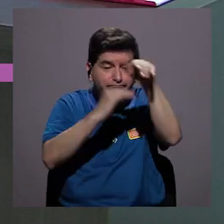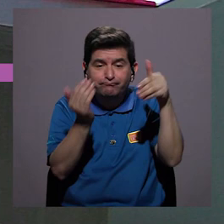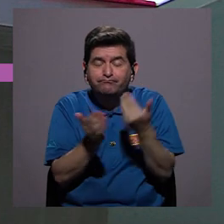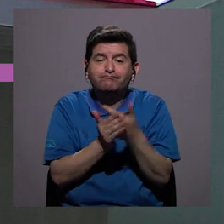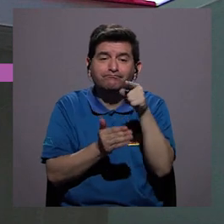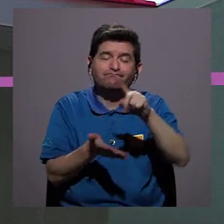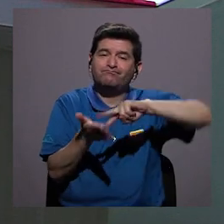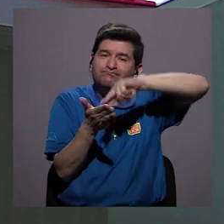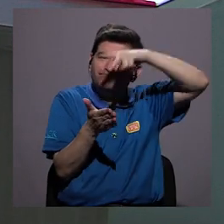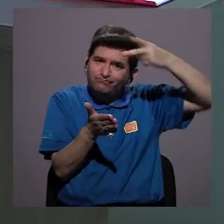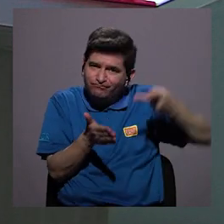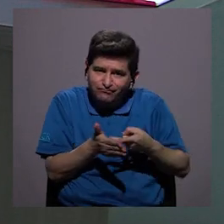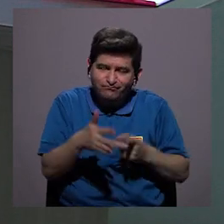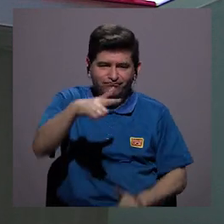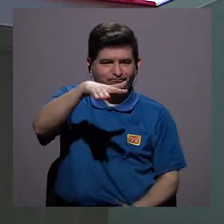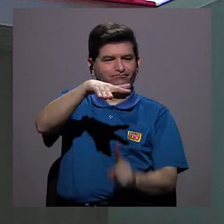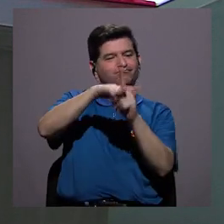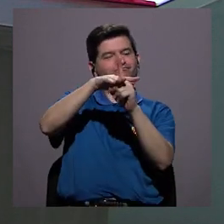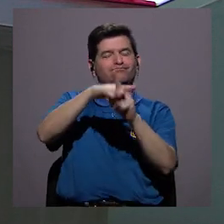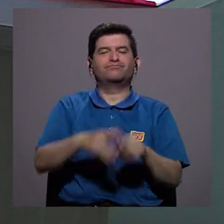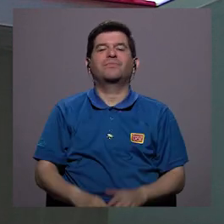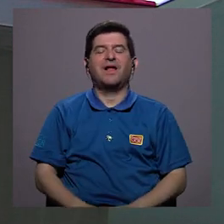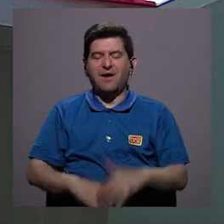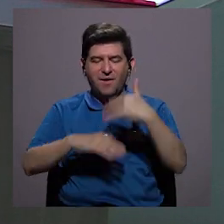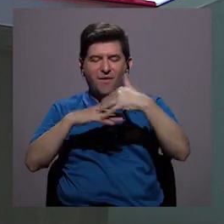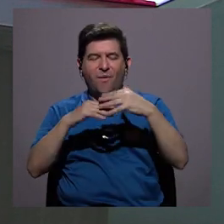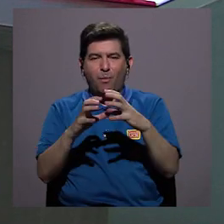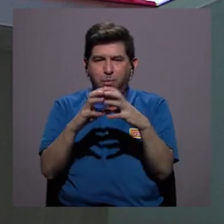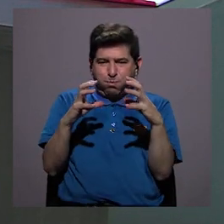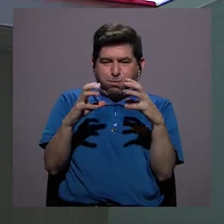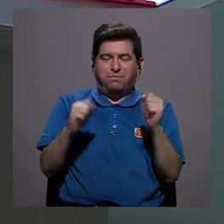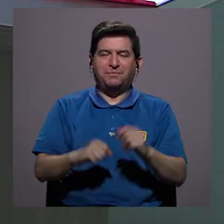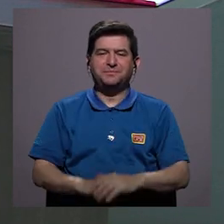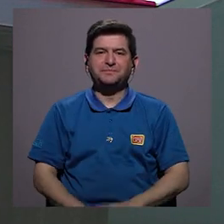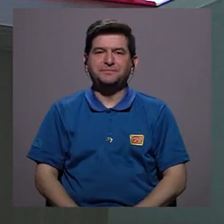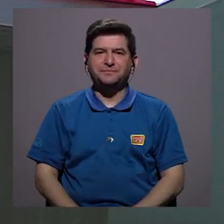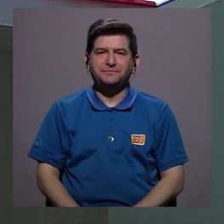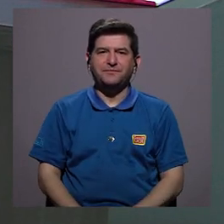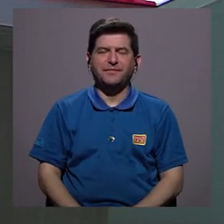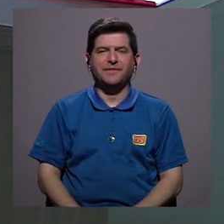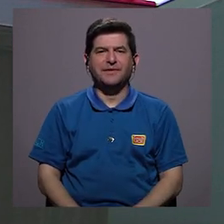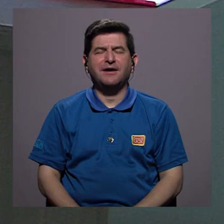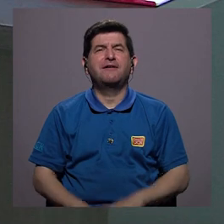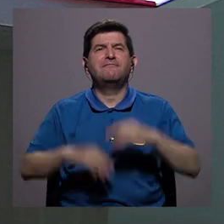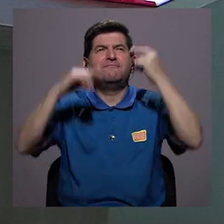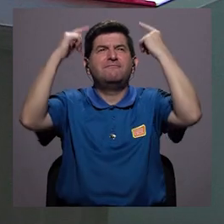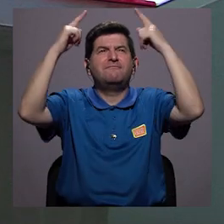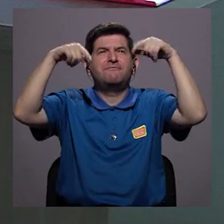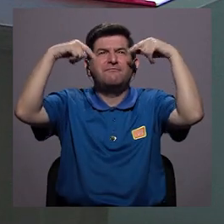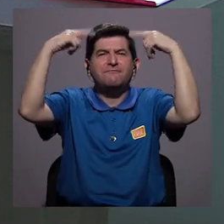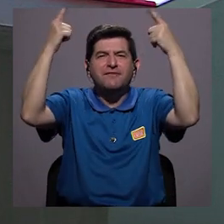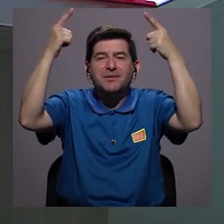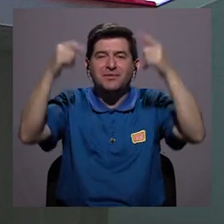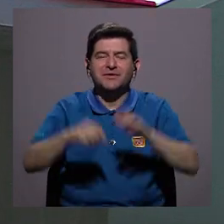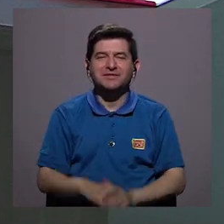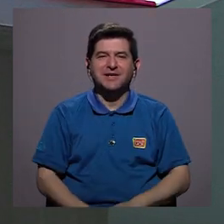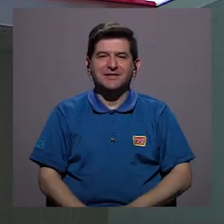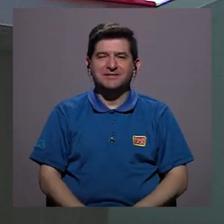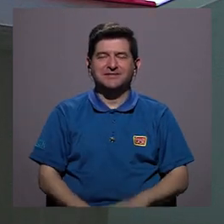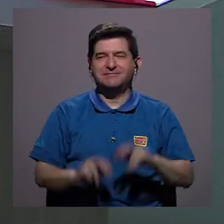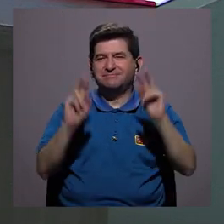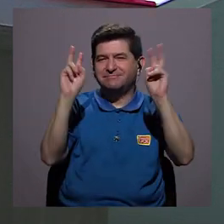estos factores van a precipitar la aparición de las varices. Uh-huh. Doctor, hay unas famosas